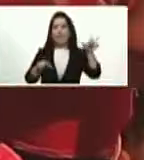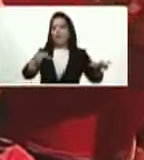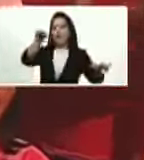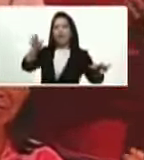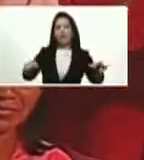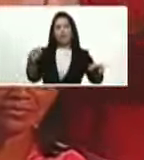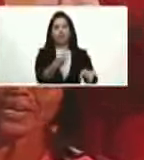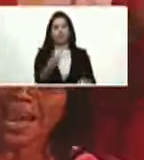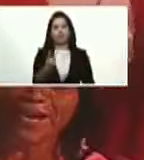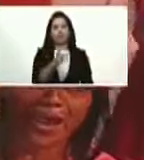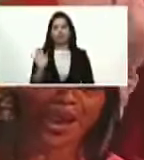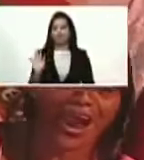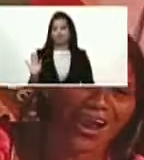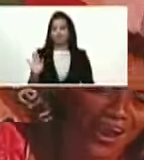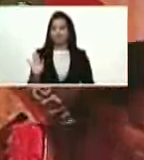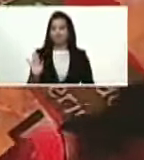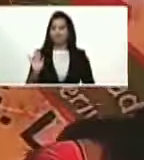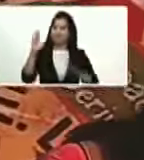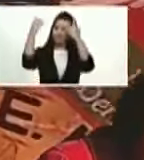¡Aprobado!